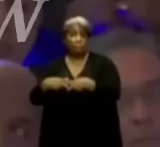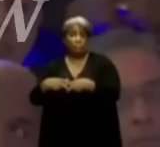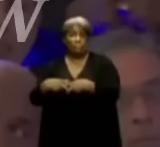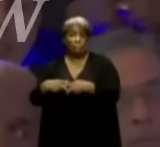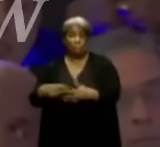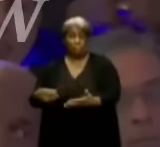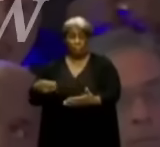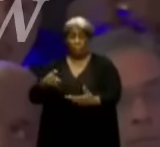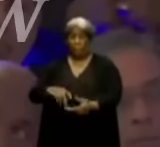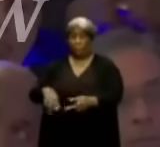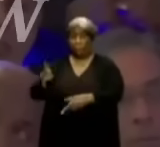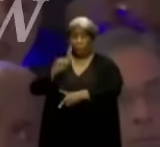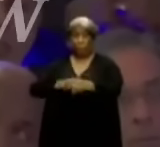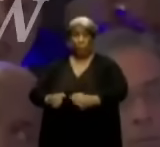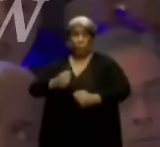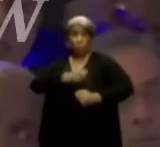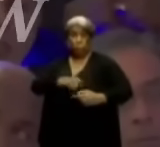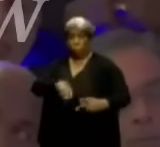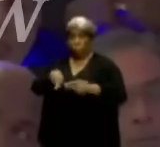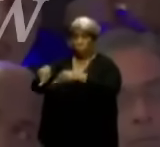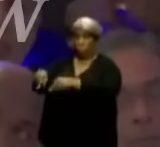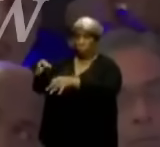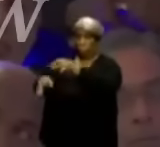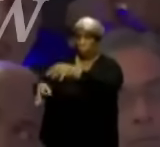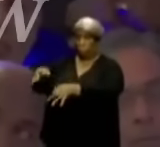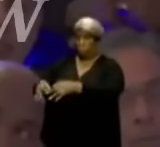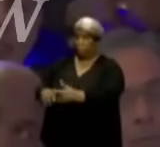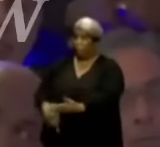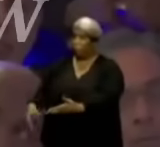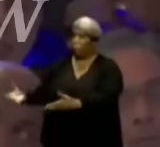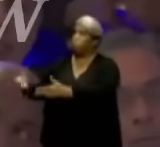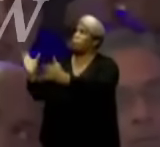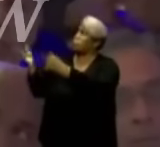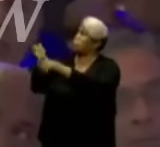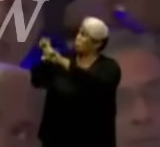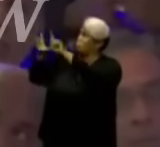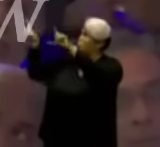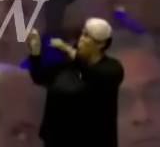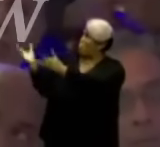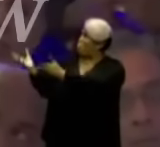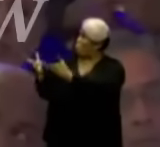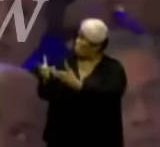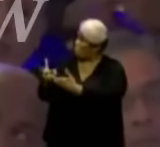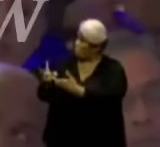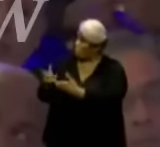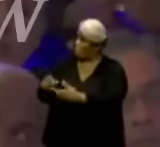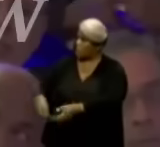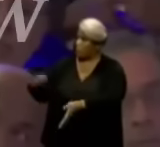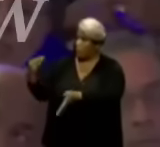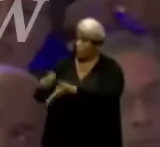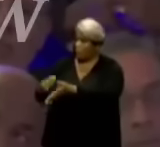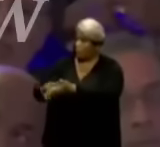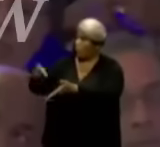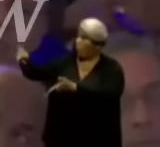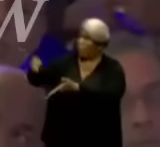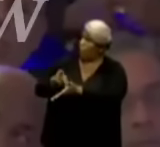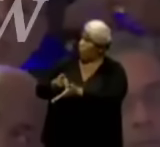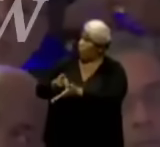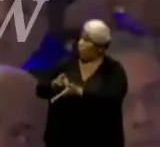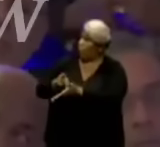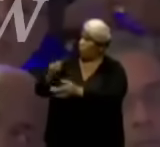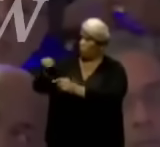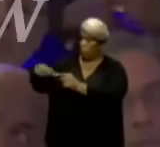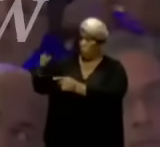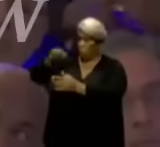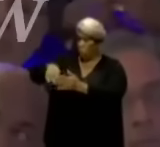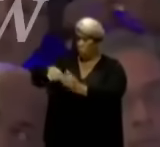tarifa de monómica a binómica y así entonces cobrarle potencia incluso a aquellos que están por debajo de los 10